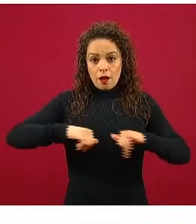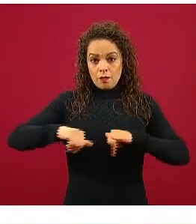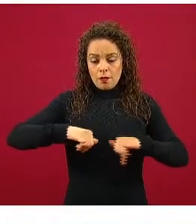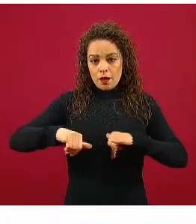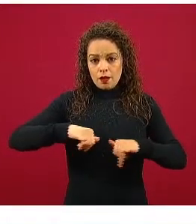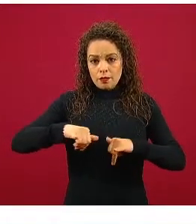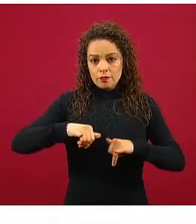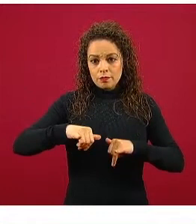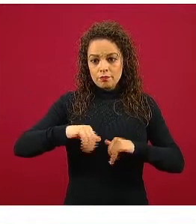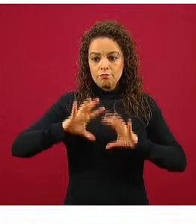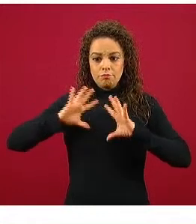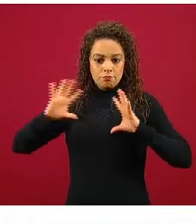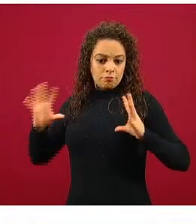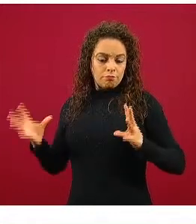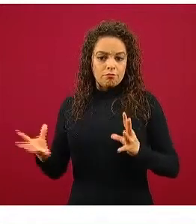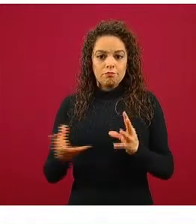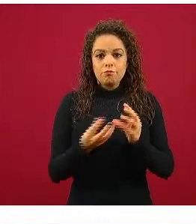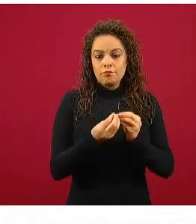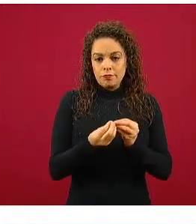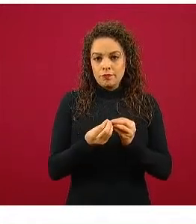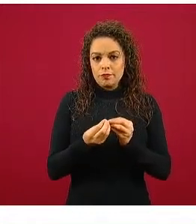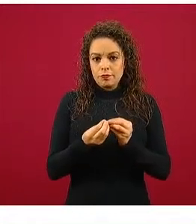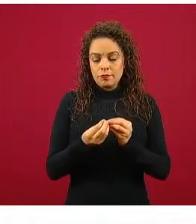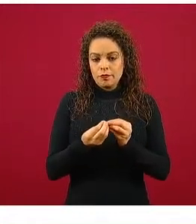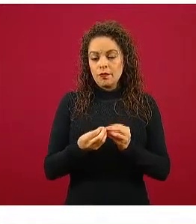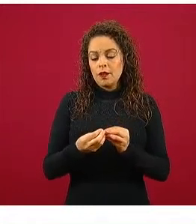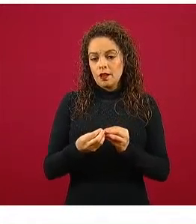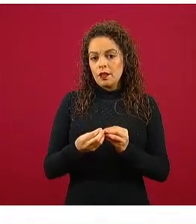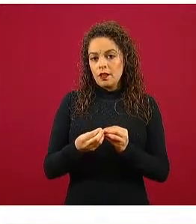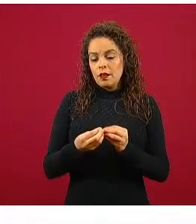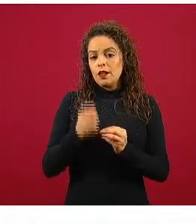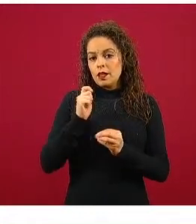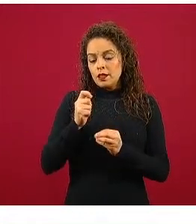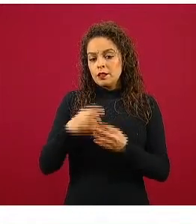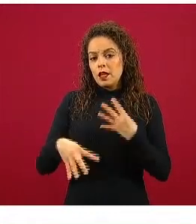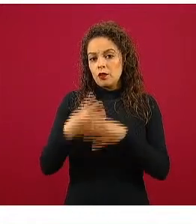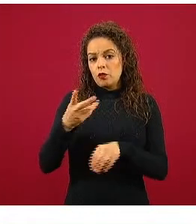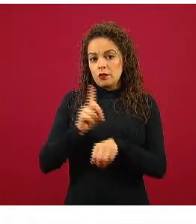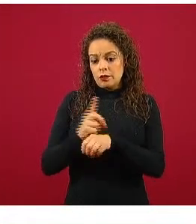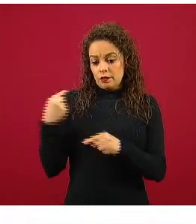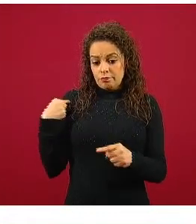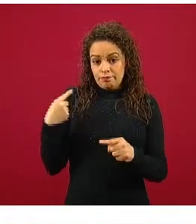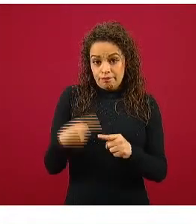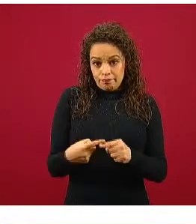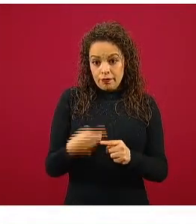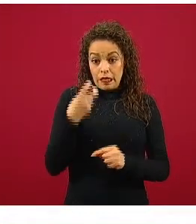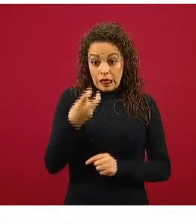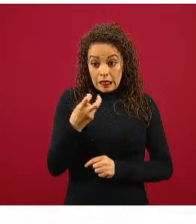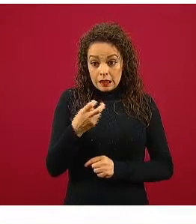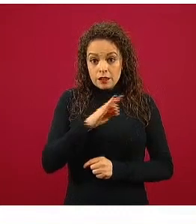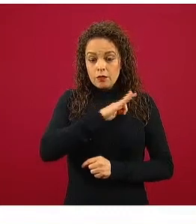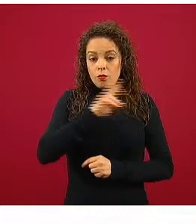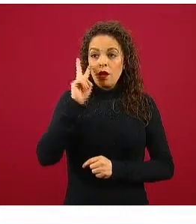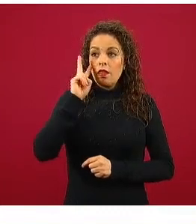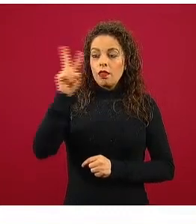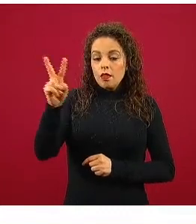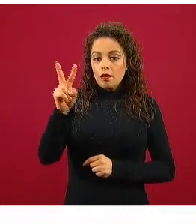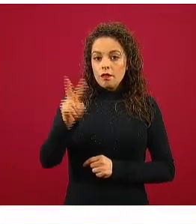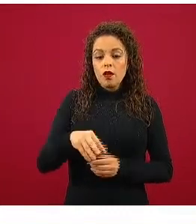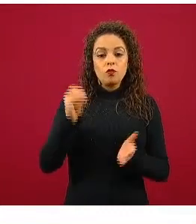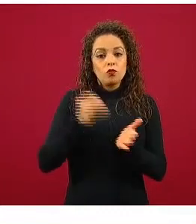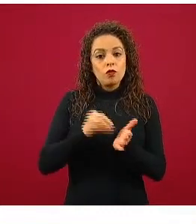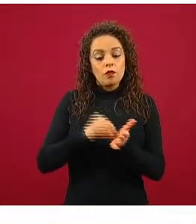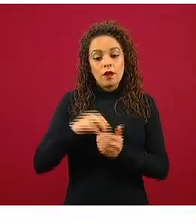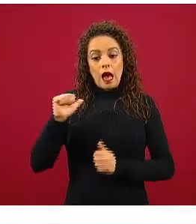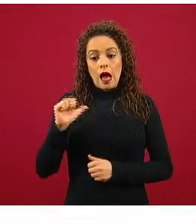distribución de los casos en los últimos 14 días, es decir, esta es realmente la fotografía de la epidemia activa en México,